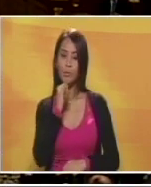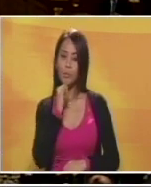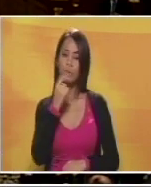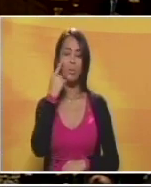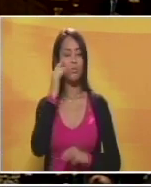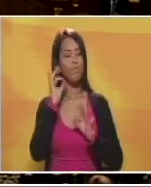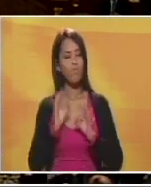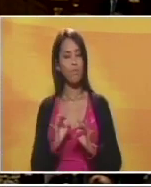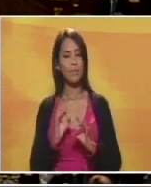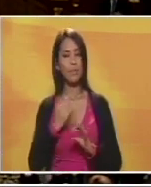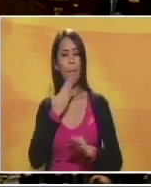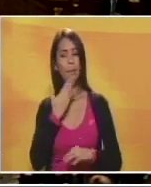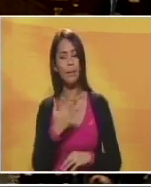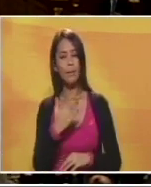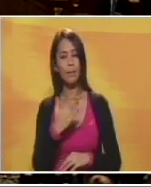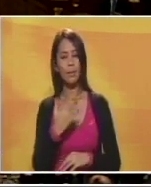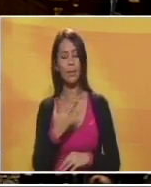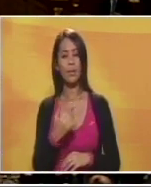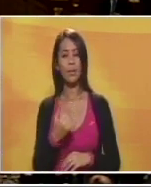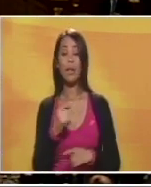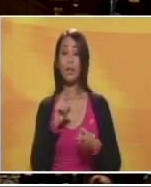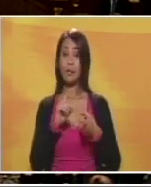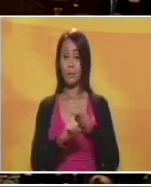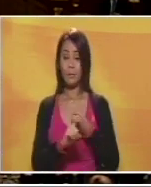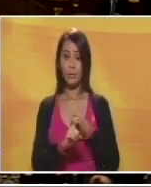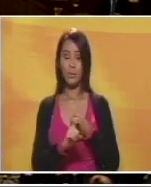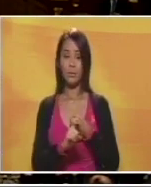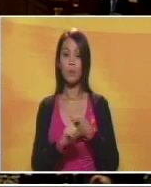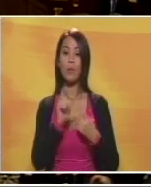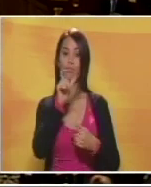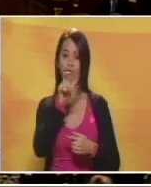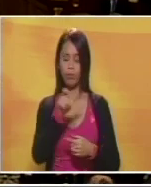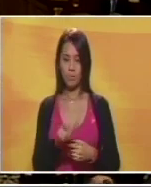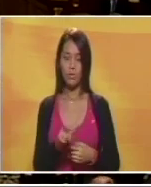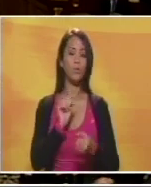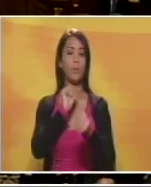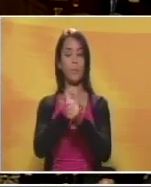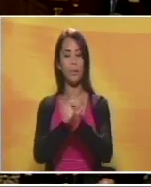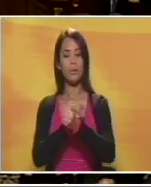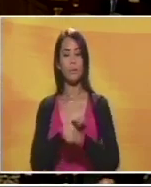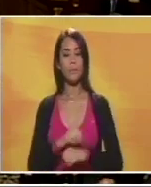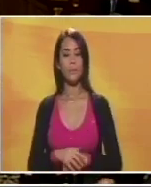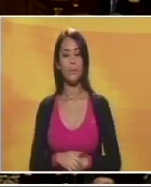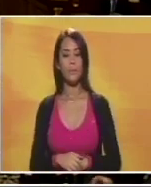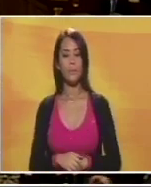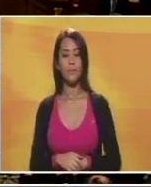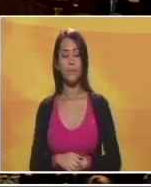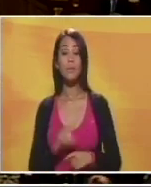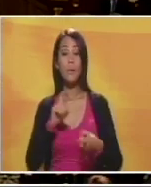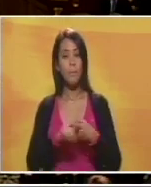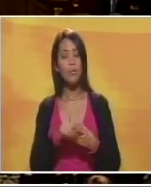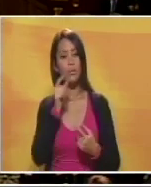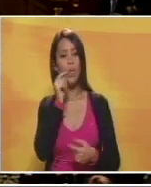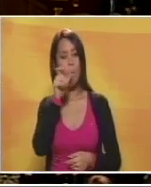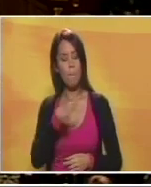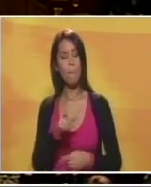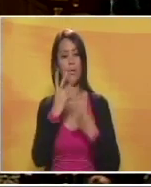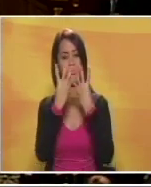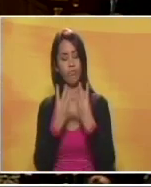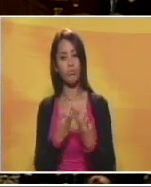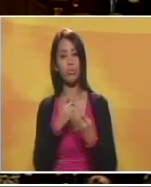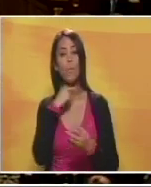y las exigencias que estaba realizando esa persona. Ella se llama Vilca Fernández, que es esposa de uno de los